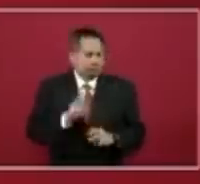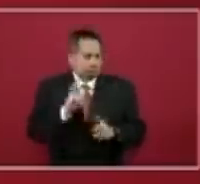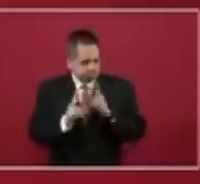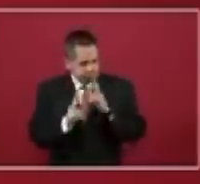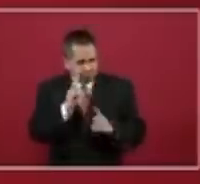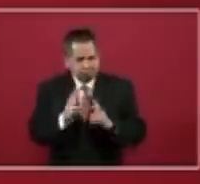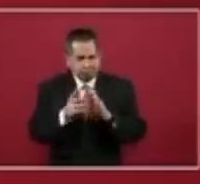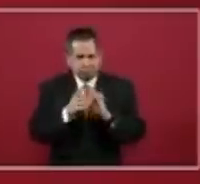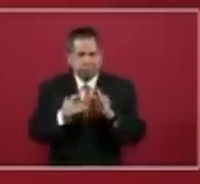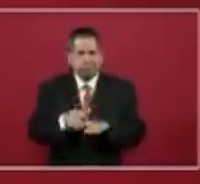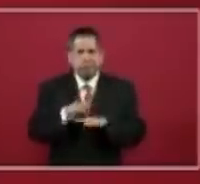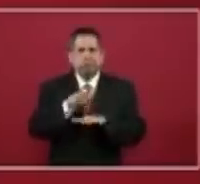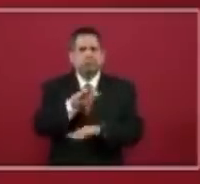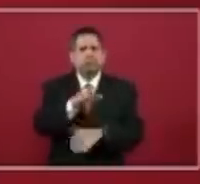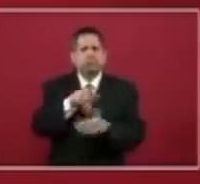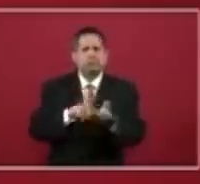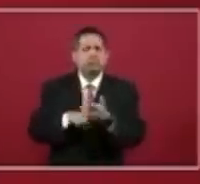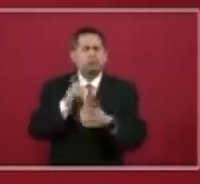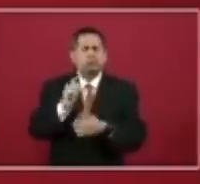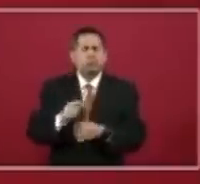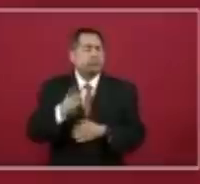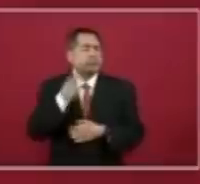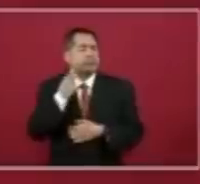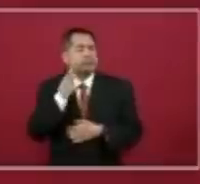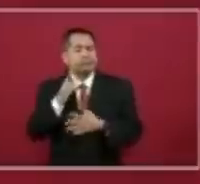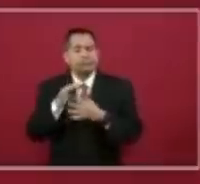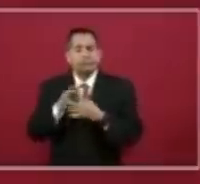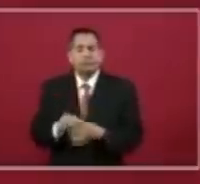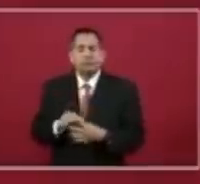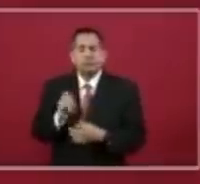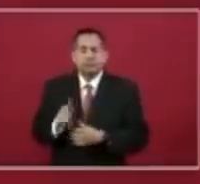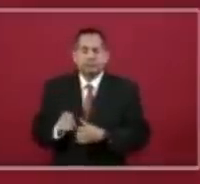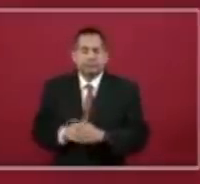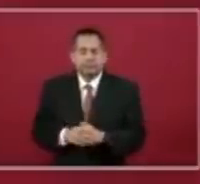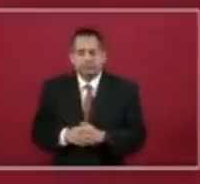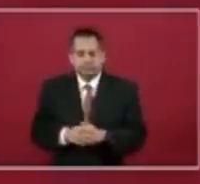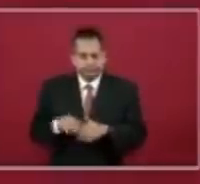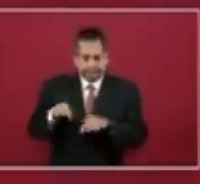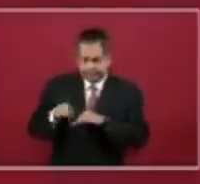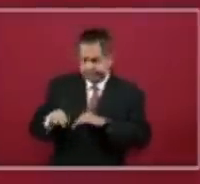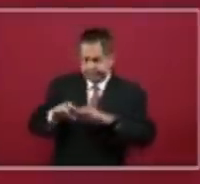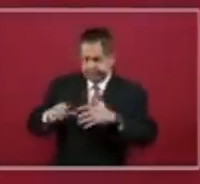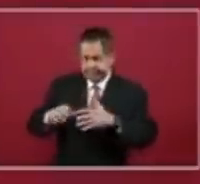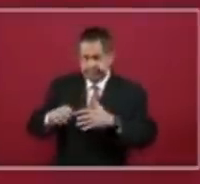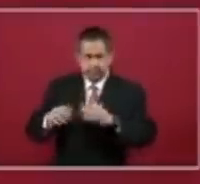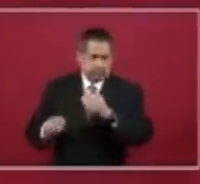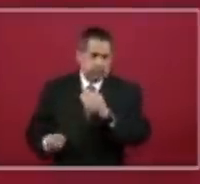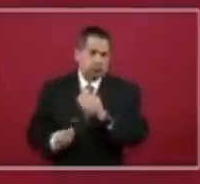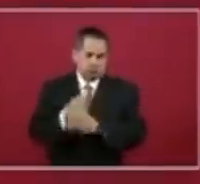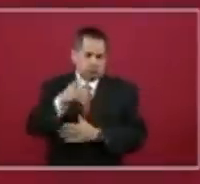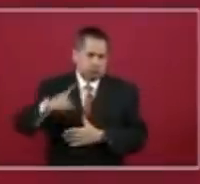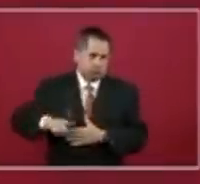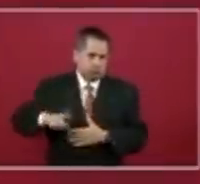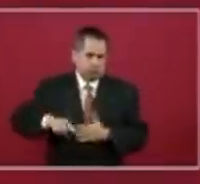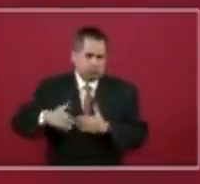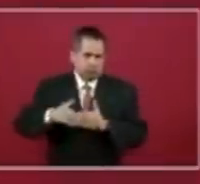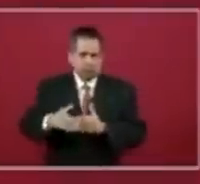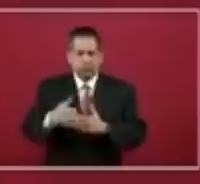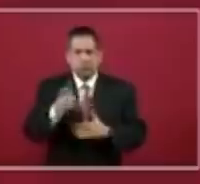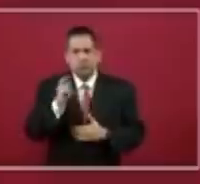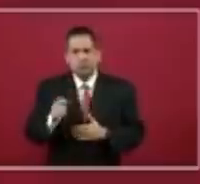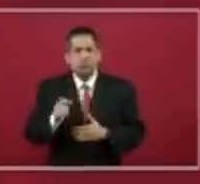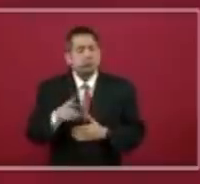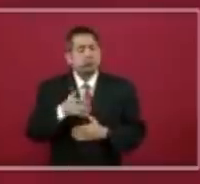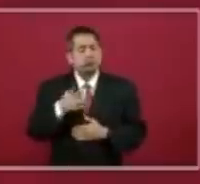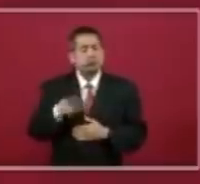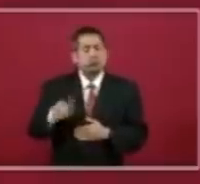platicamos sobre la política laboral del nuevo gobierno. Le